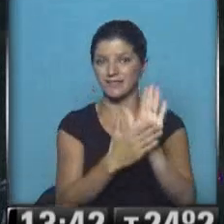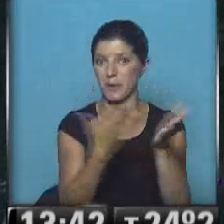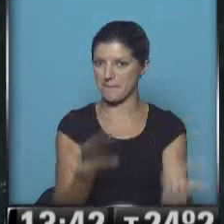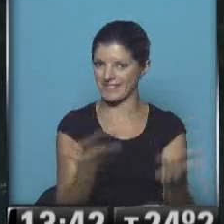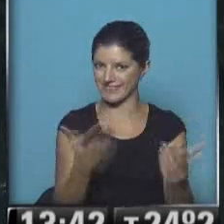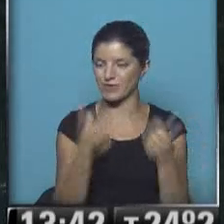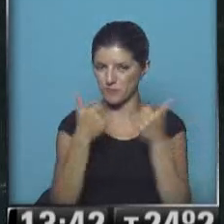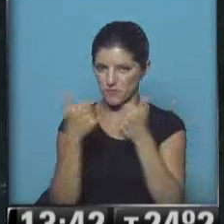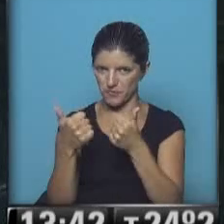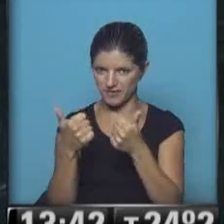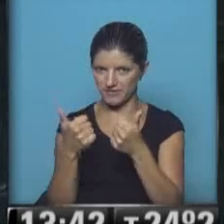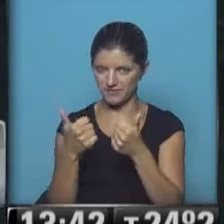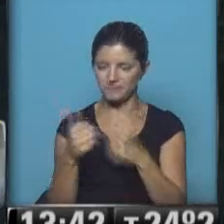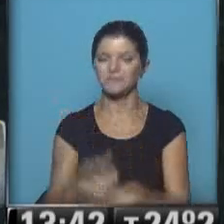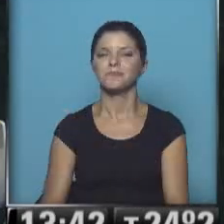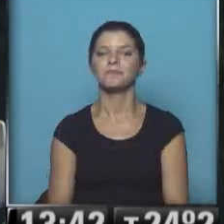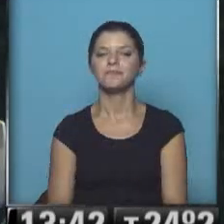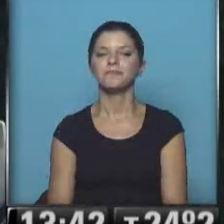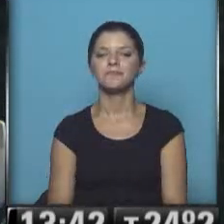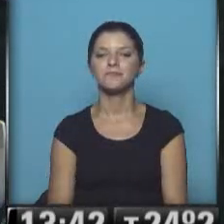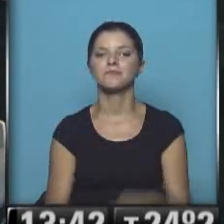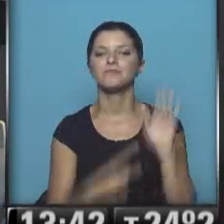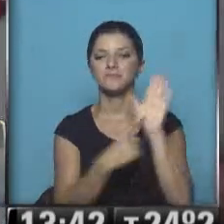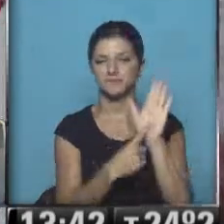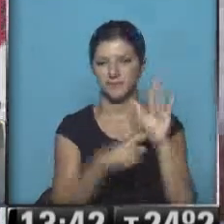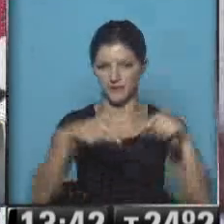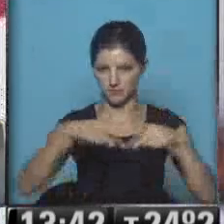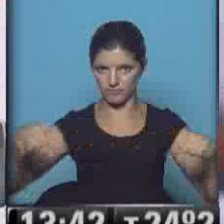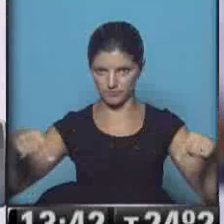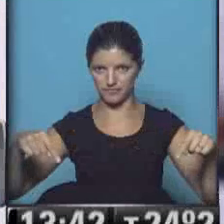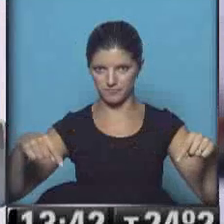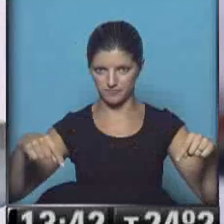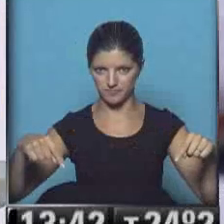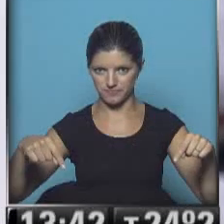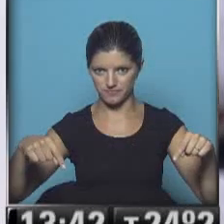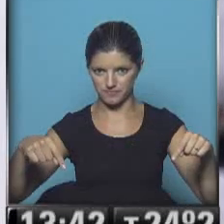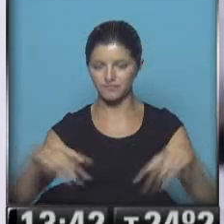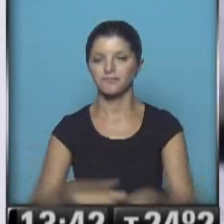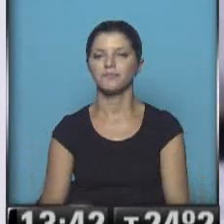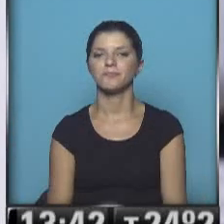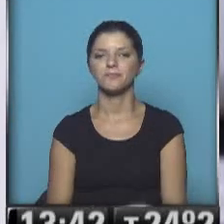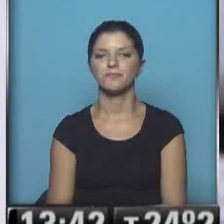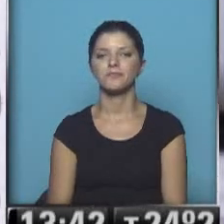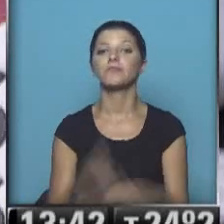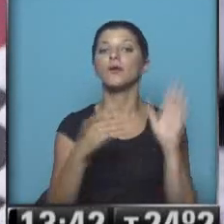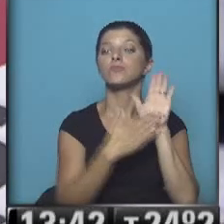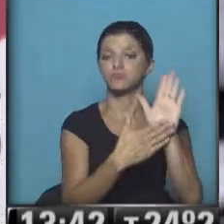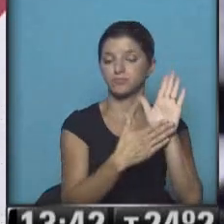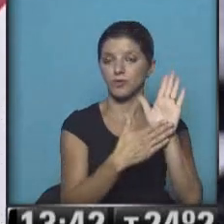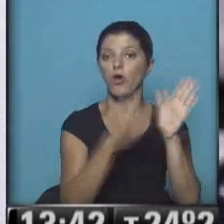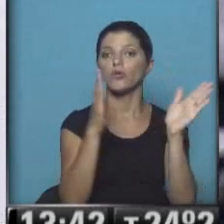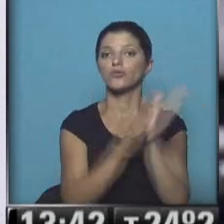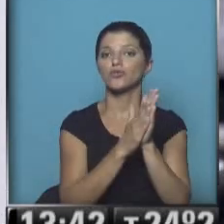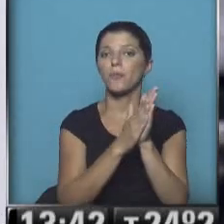buenísimo una antología manifiesto 1890 1956 políticos argentinos una antología de documentos